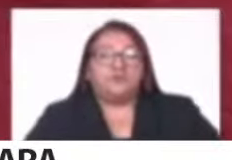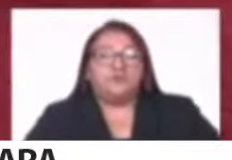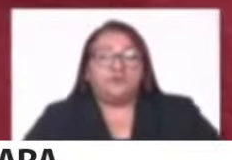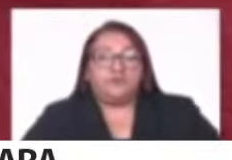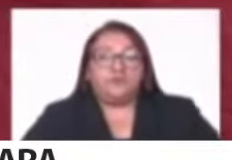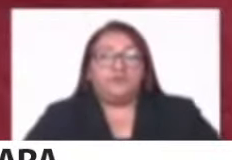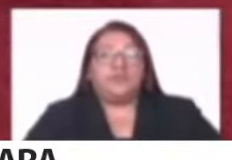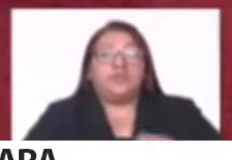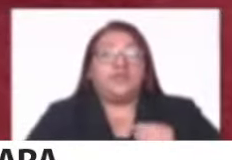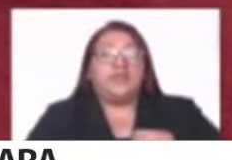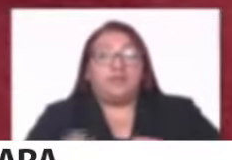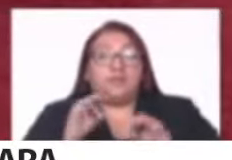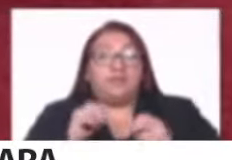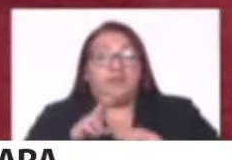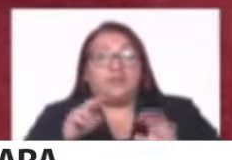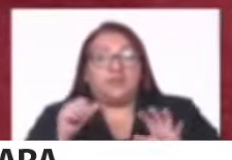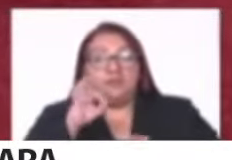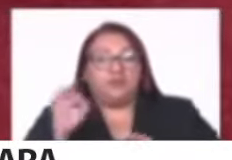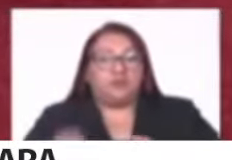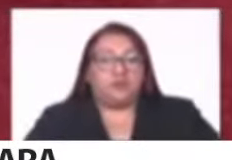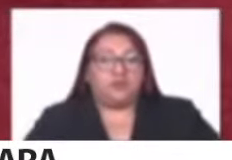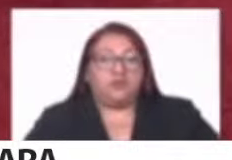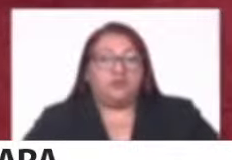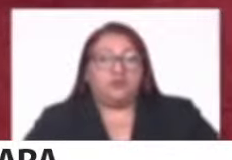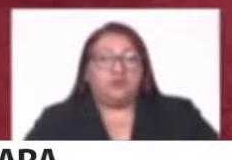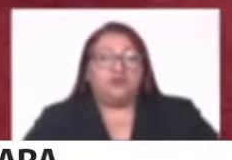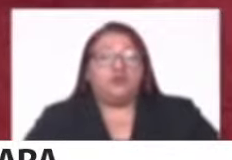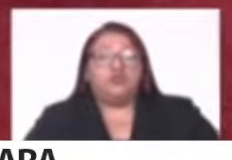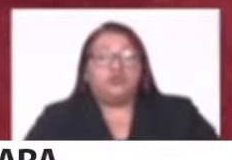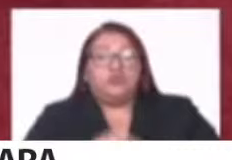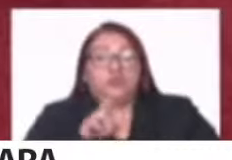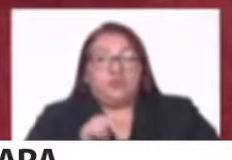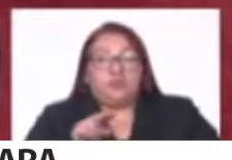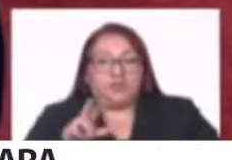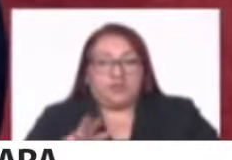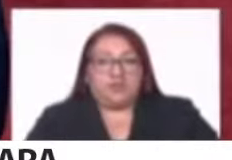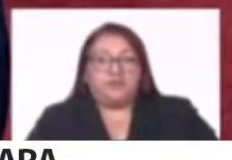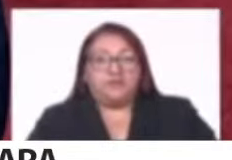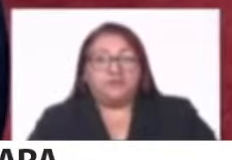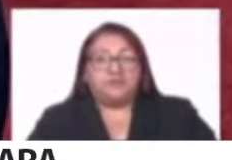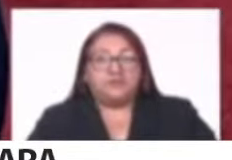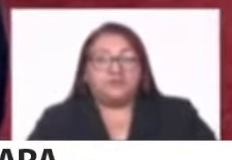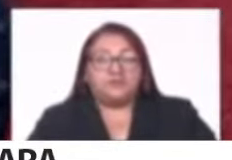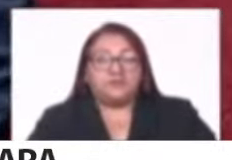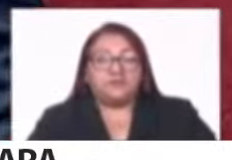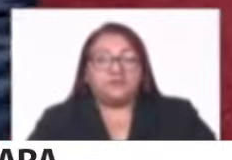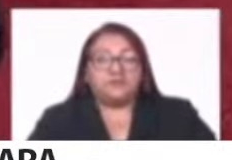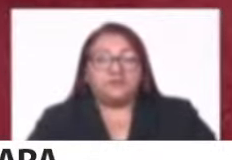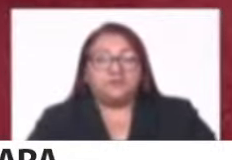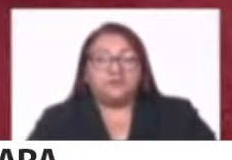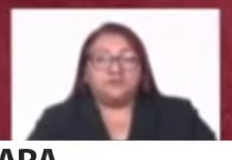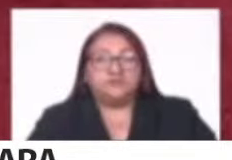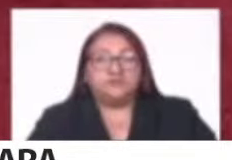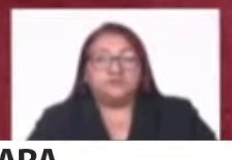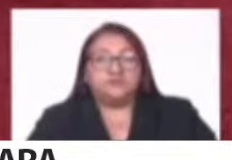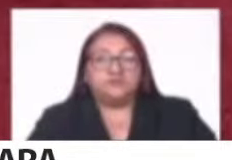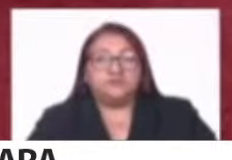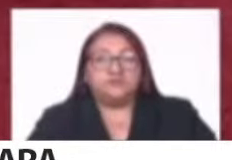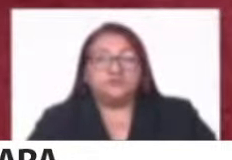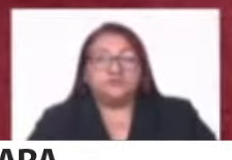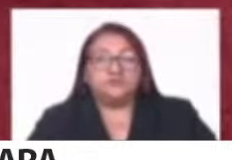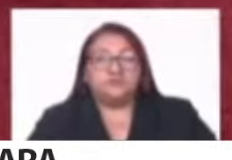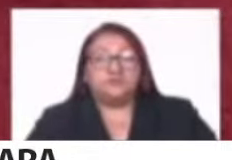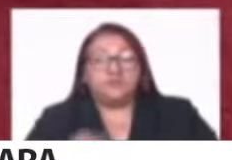histórico al presupuesto de 26% con respecto al 2023. Para reforzar